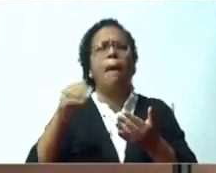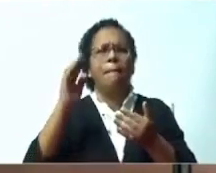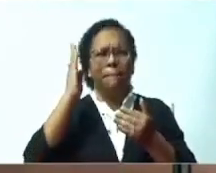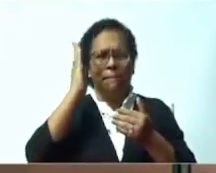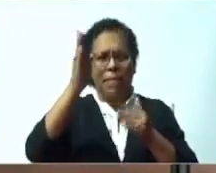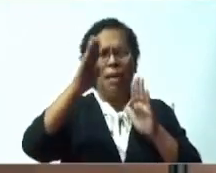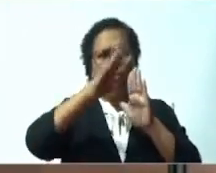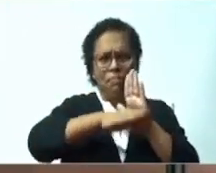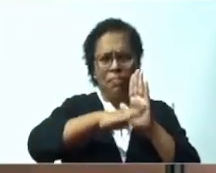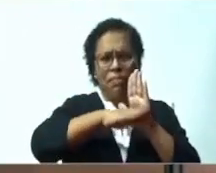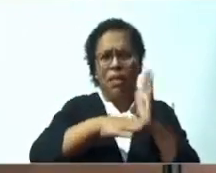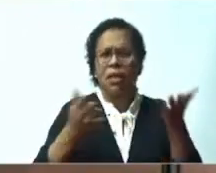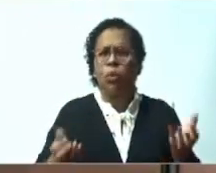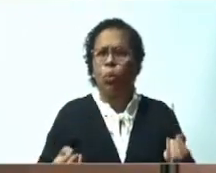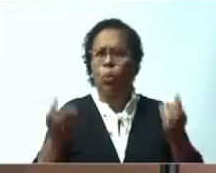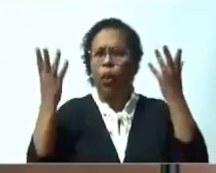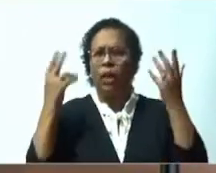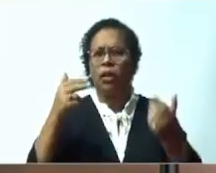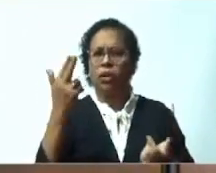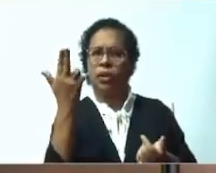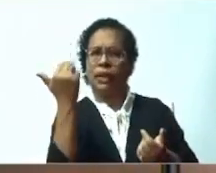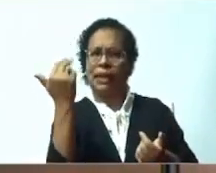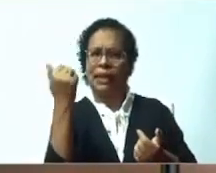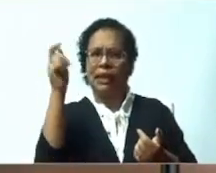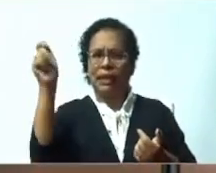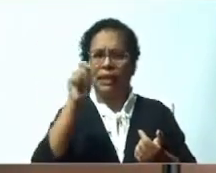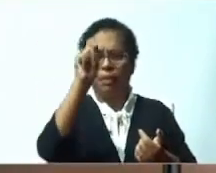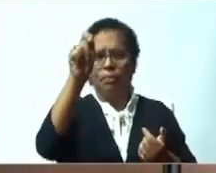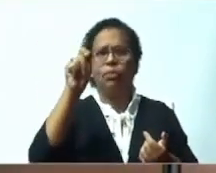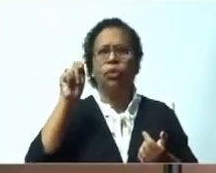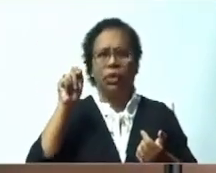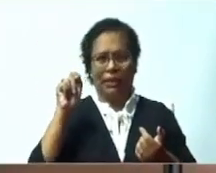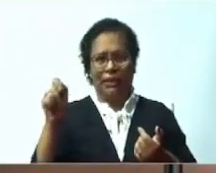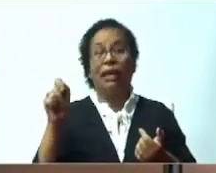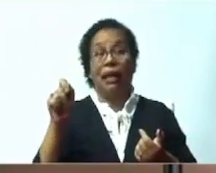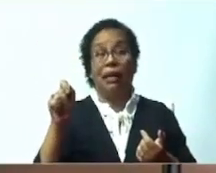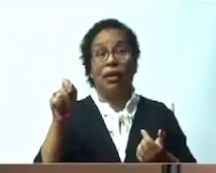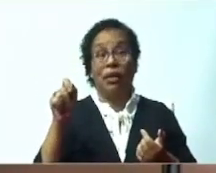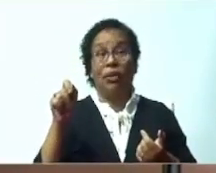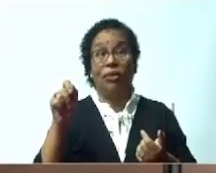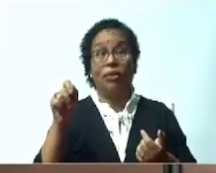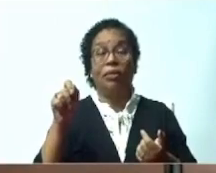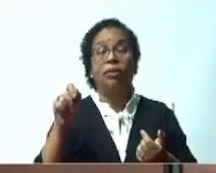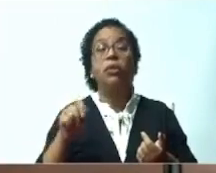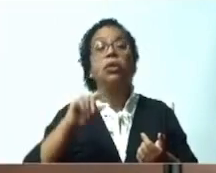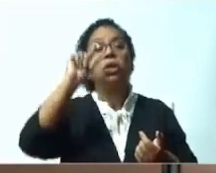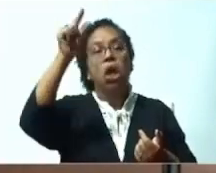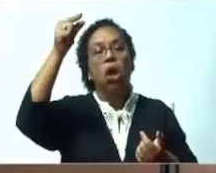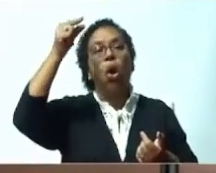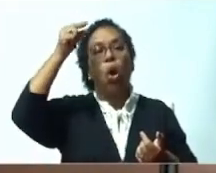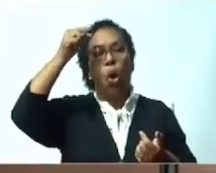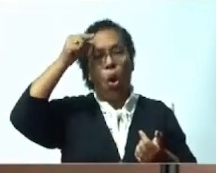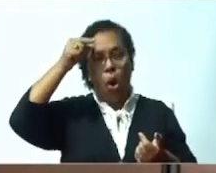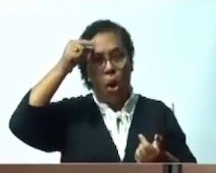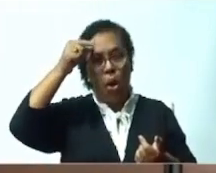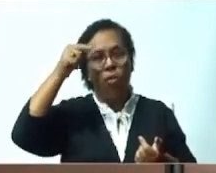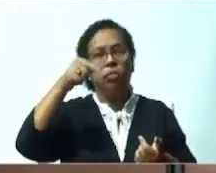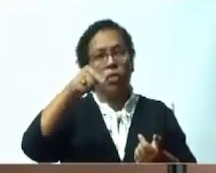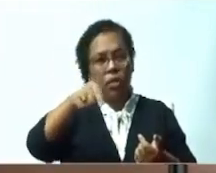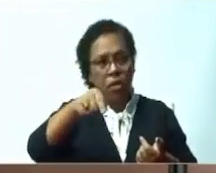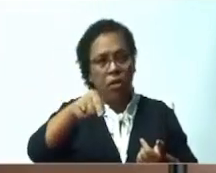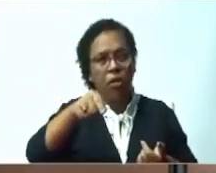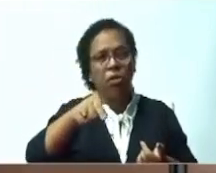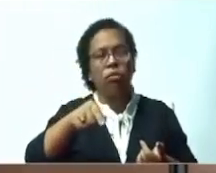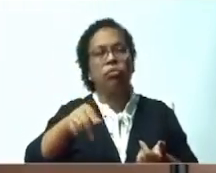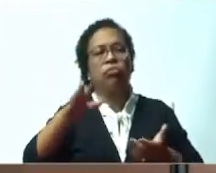13%. Por consiguiente, el Estado Dominicano favoreció a los consumidores a través de esta